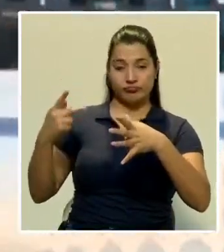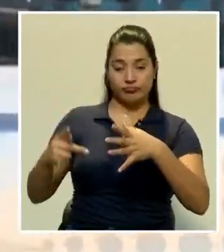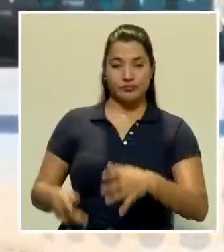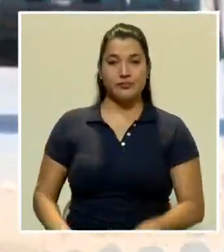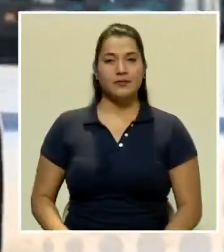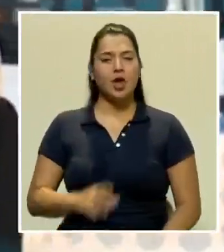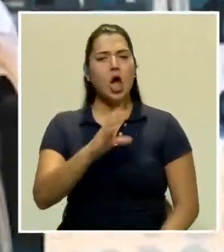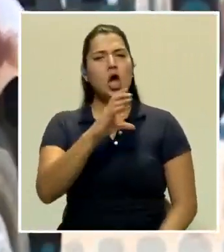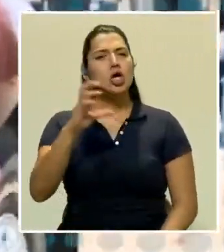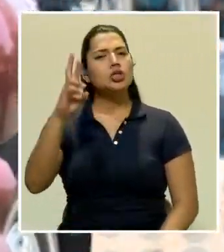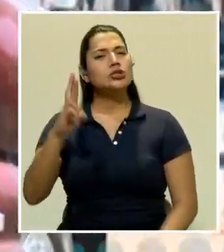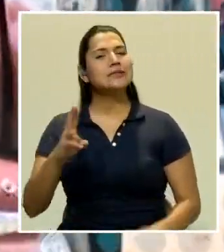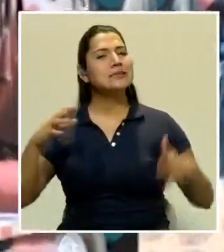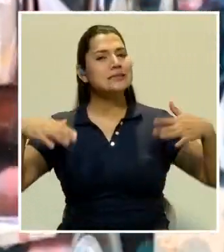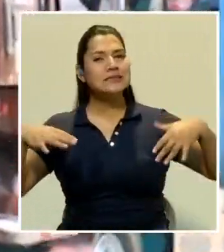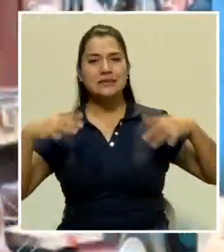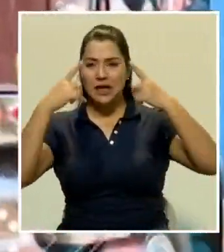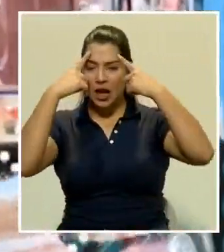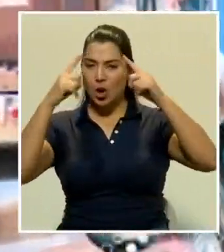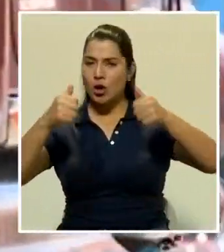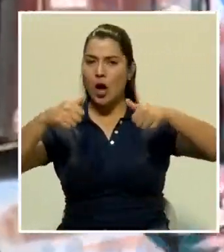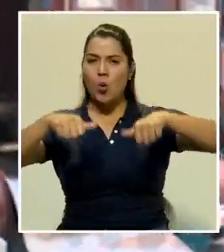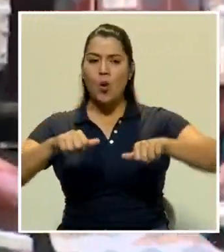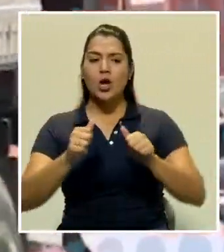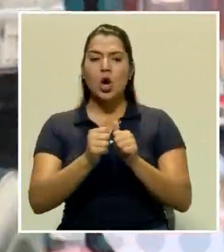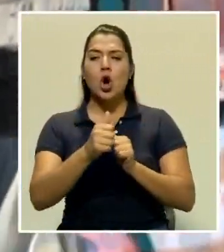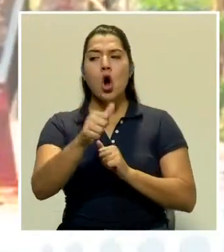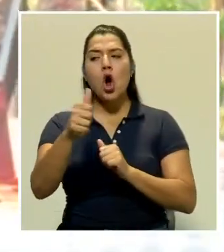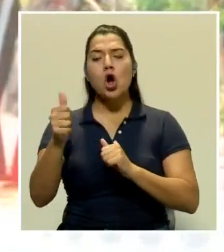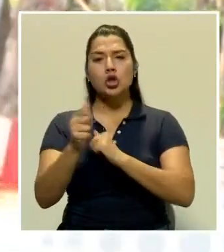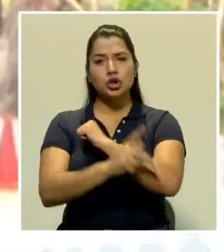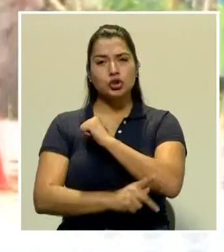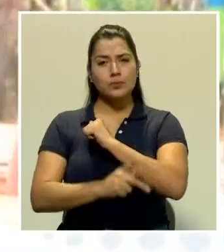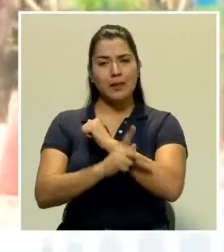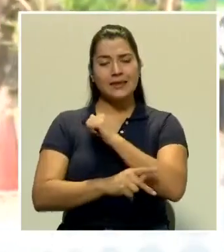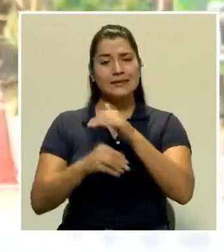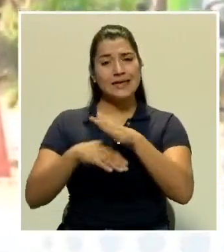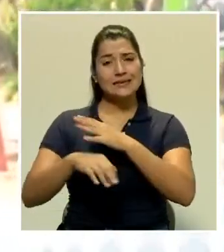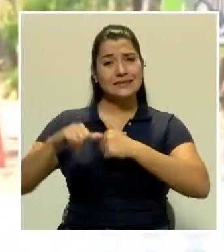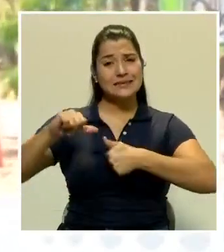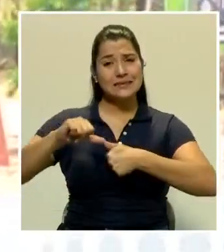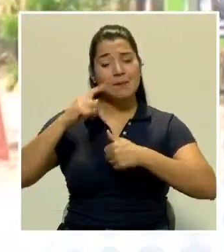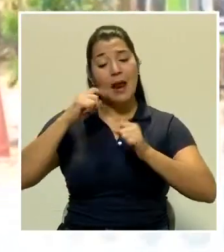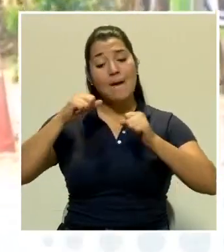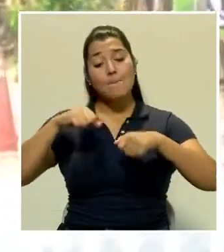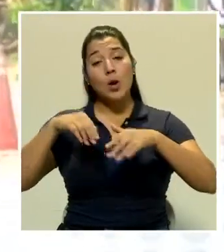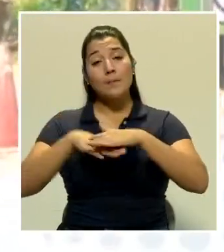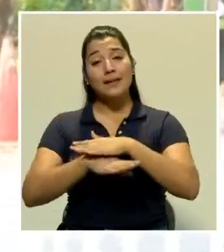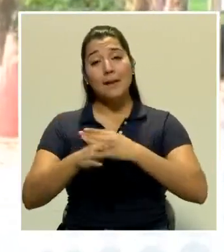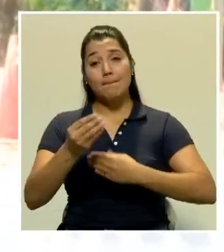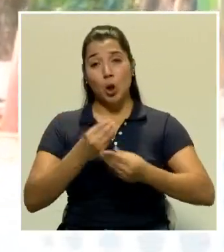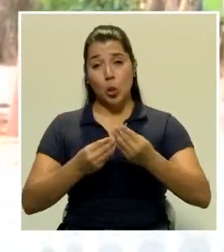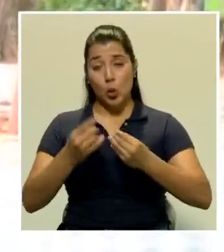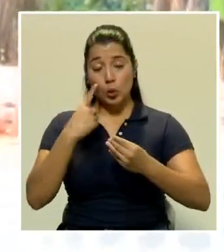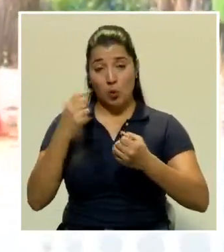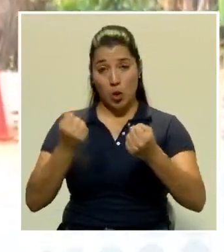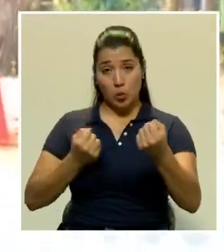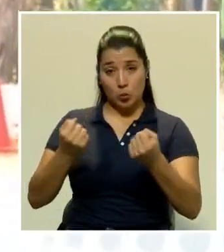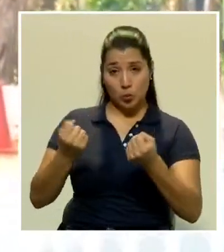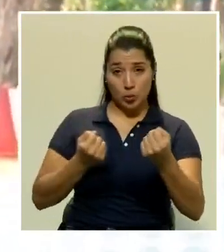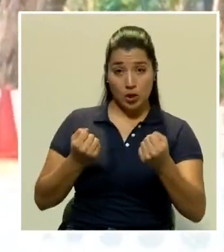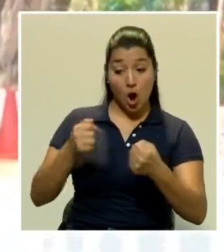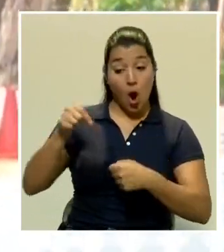Costa Rica no ha logrado un acuerdo con el resto de países centroamericanos para el trasiego de mercaderías por vía terrestre. Para hoy solo